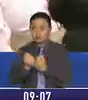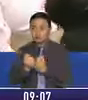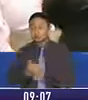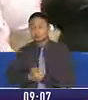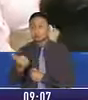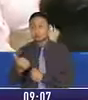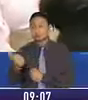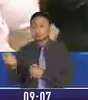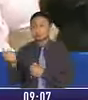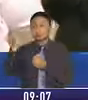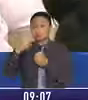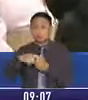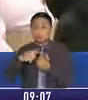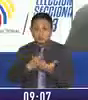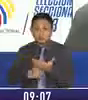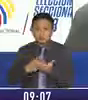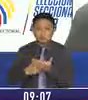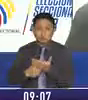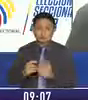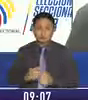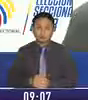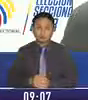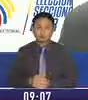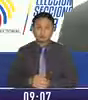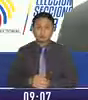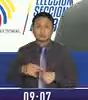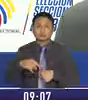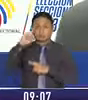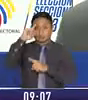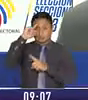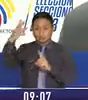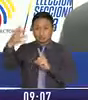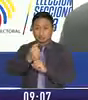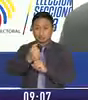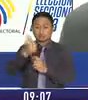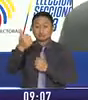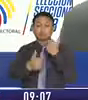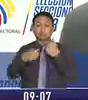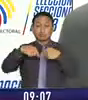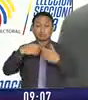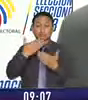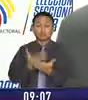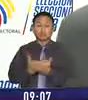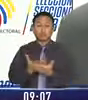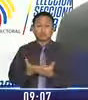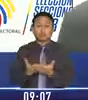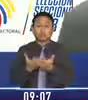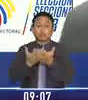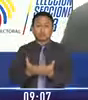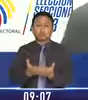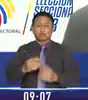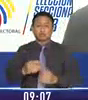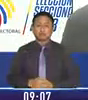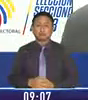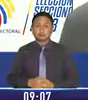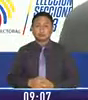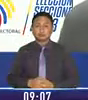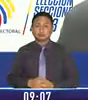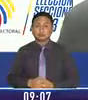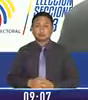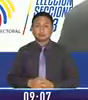deban participar en los debates electorales. Con la finalidad de que los candidatos puedan proponer sus propuestas programáticas,